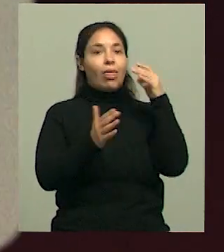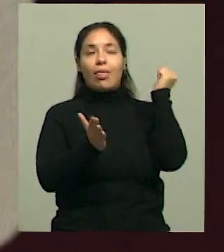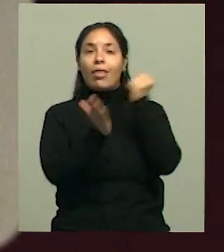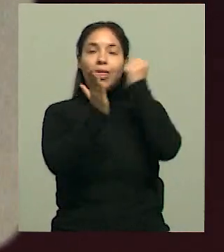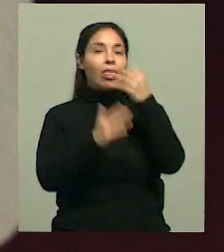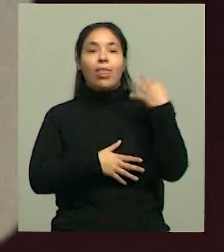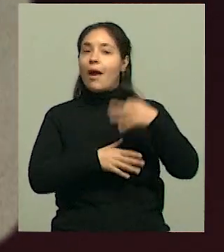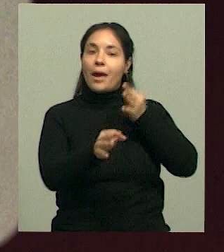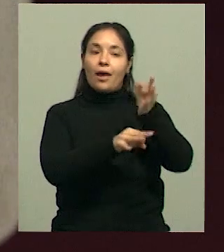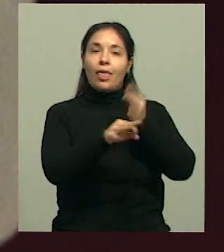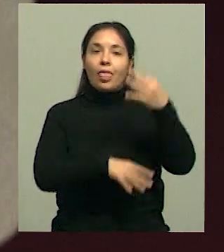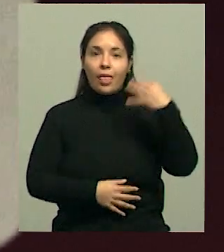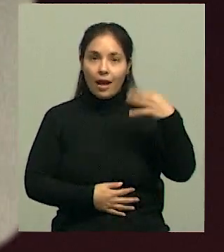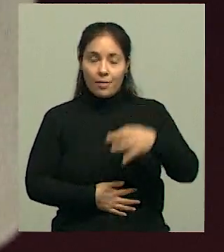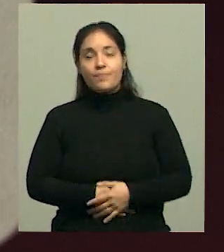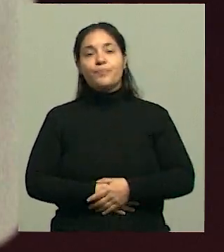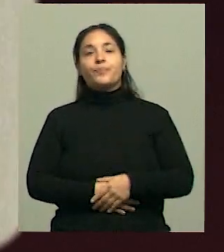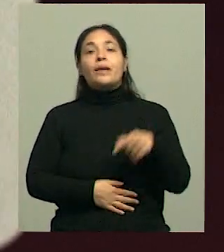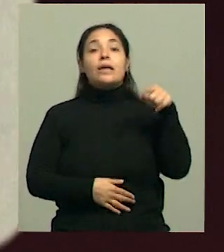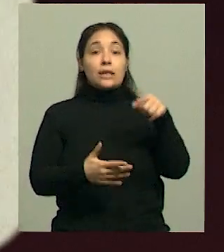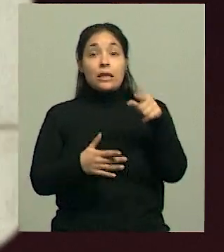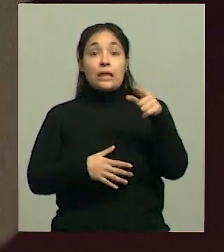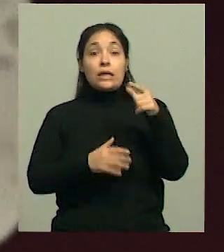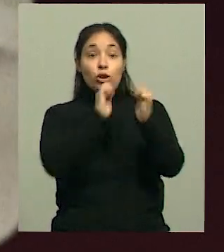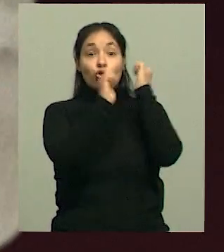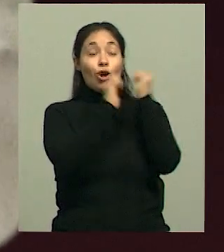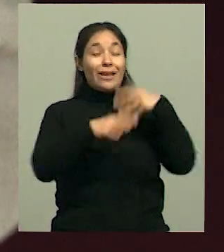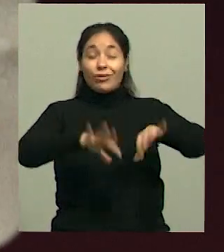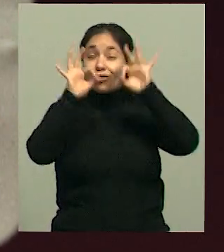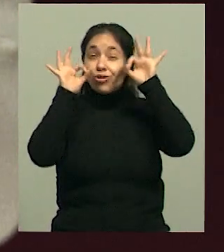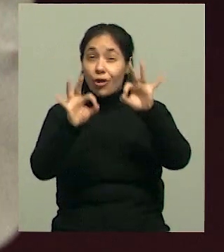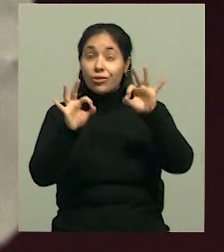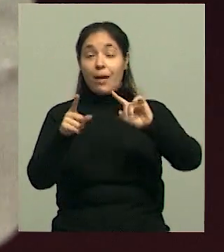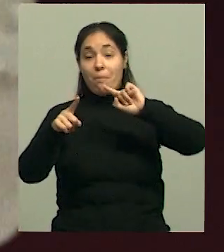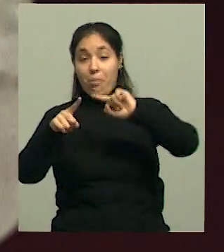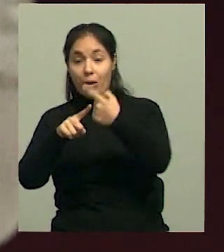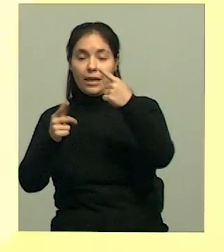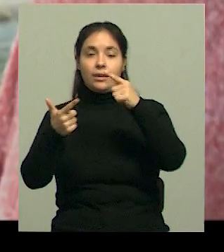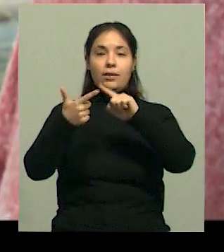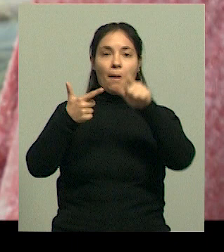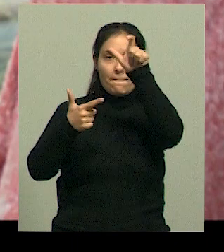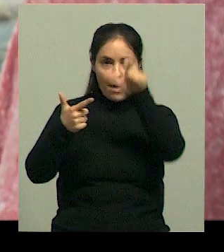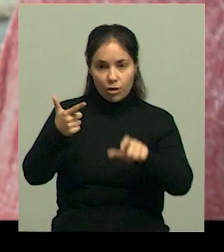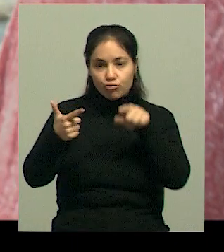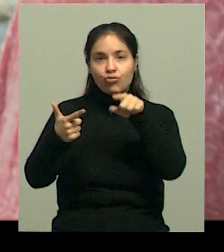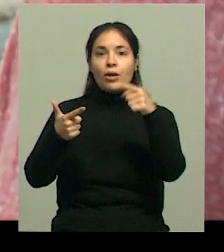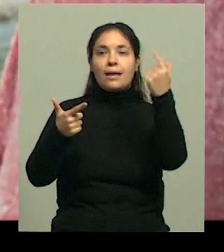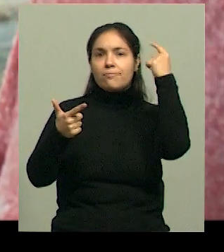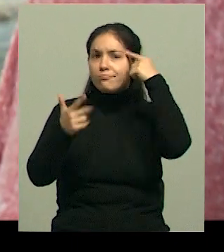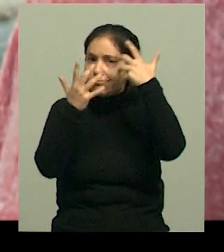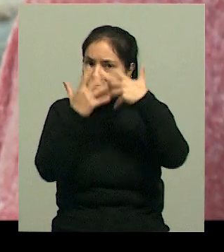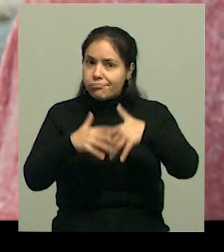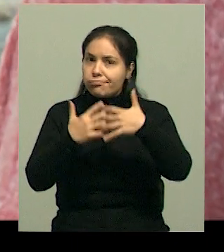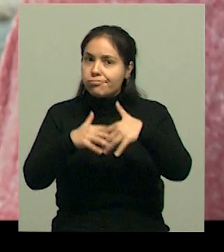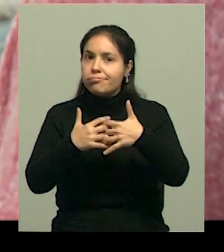Por lo tanto, una historia total en donde se vea la política, al individuo que piense,